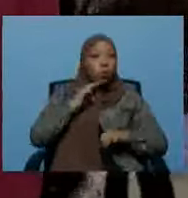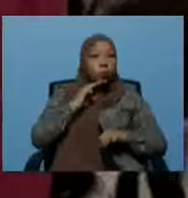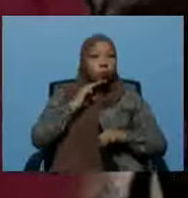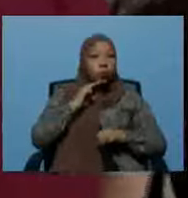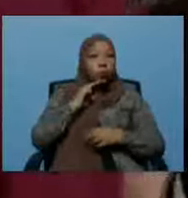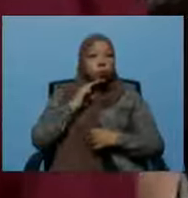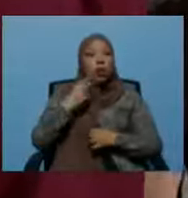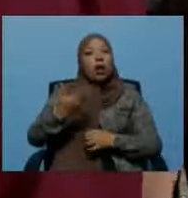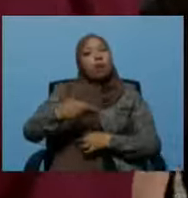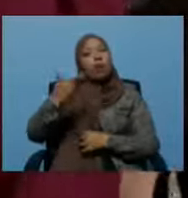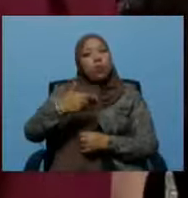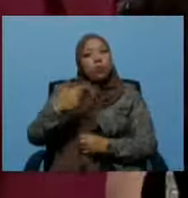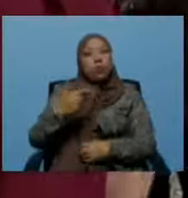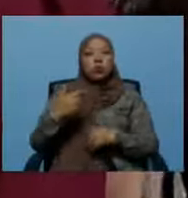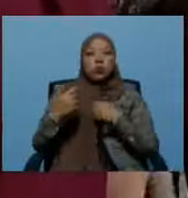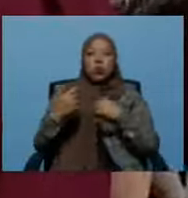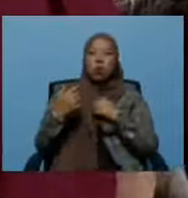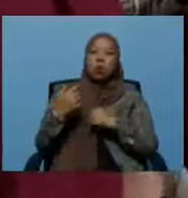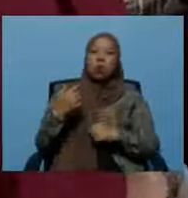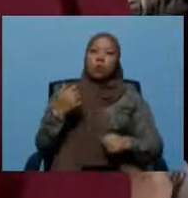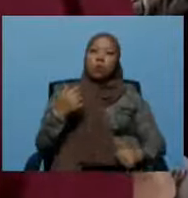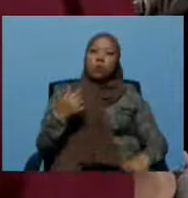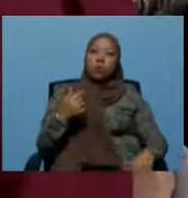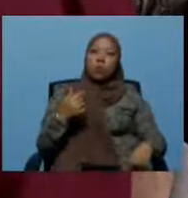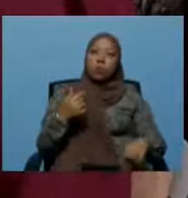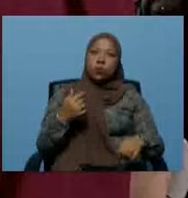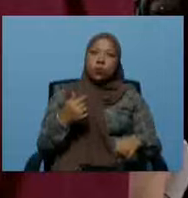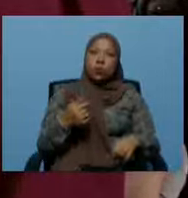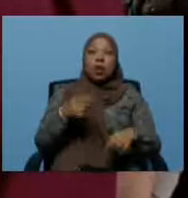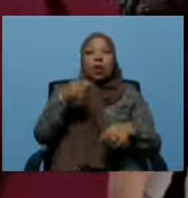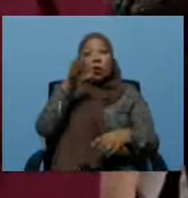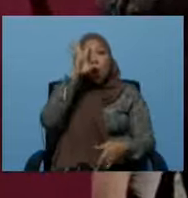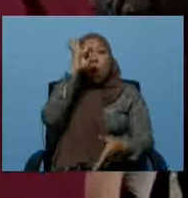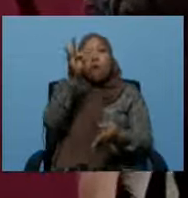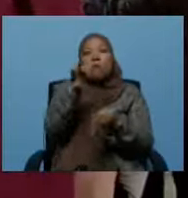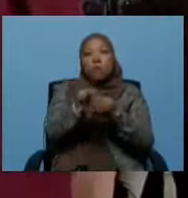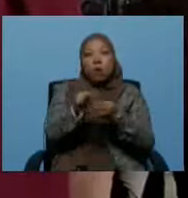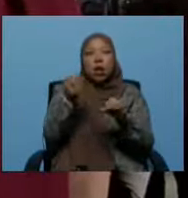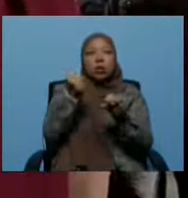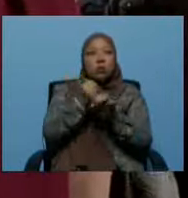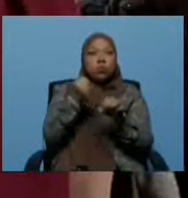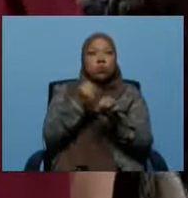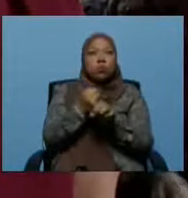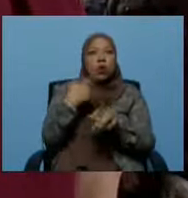esta importante condecoración que da fe de lo que ha sido